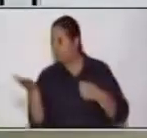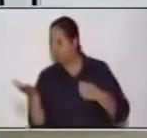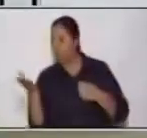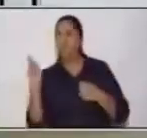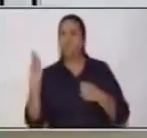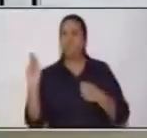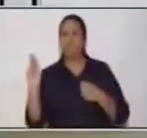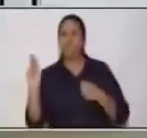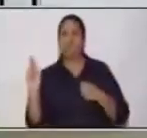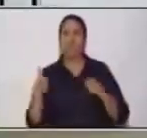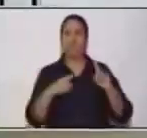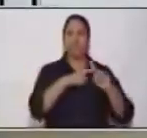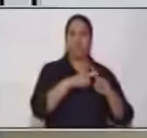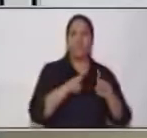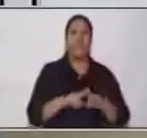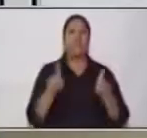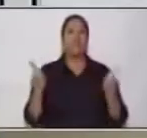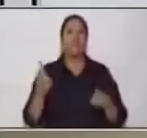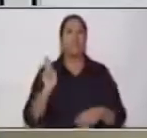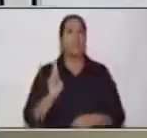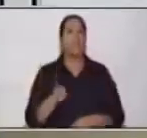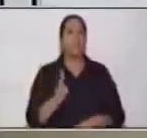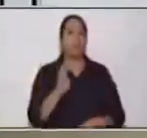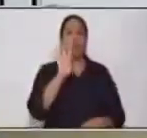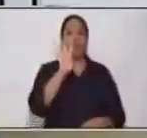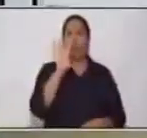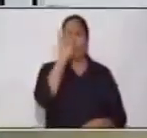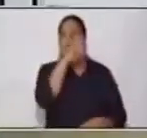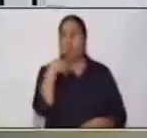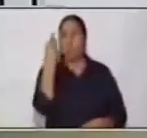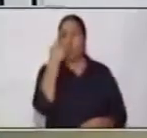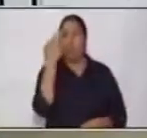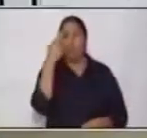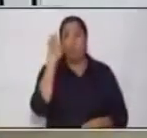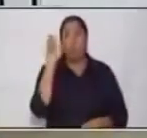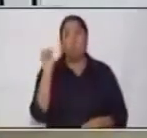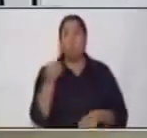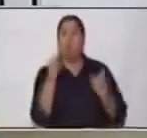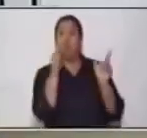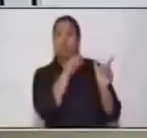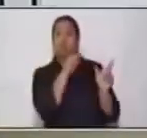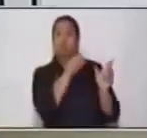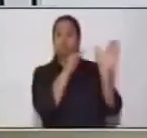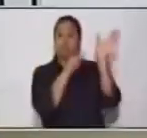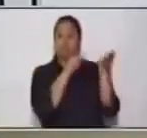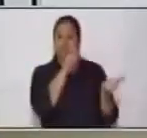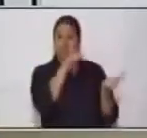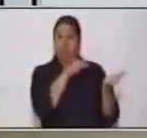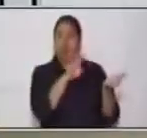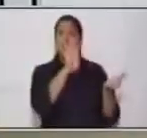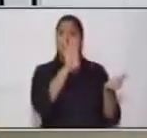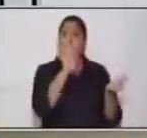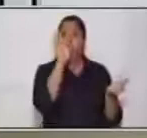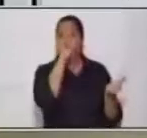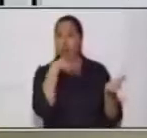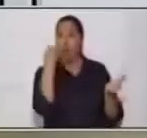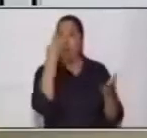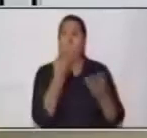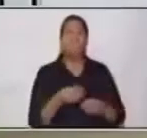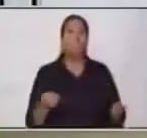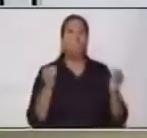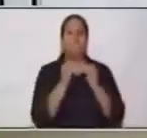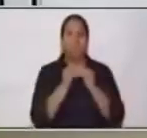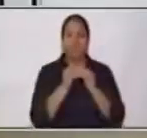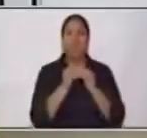una diferencia de 4 horas. Porque trabajó 4 horas más uno. 4 horas más. Esto es otro modelo